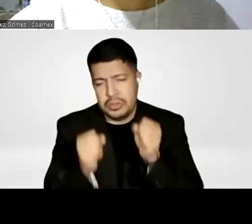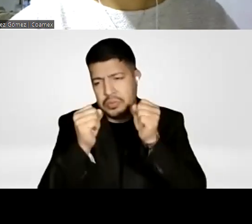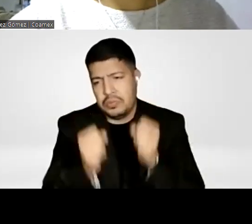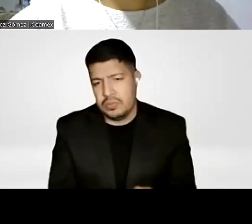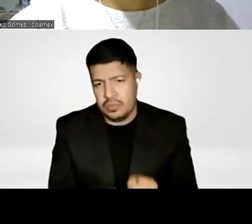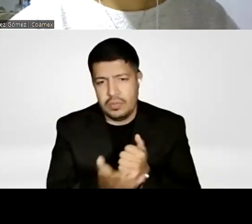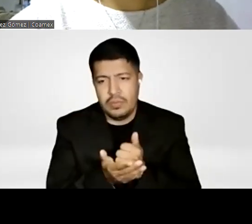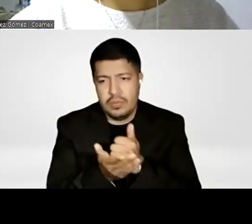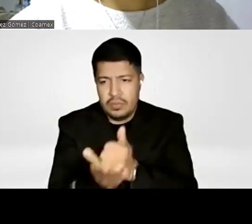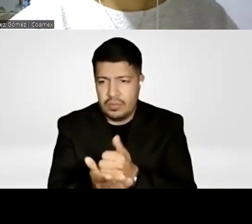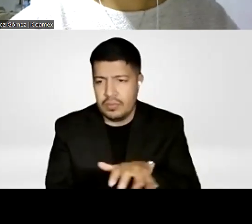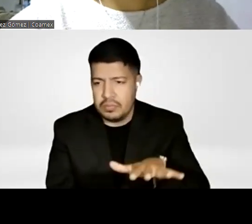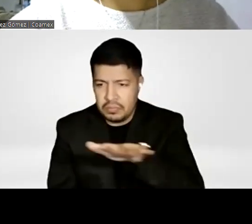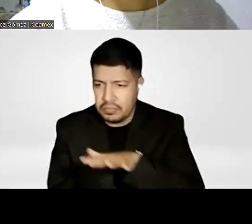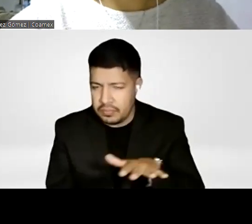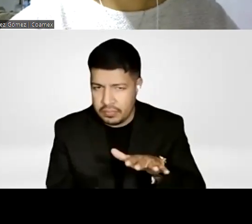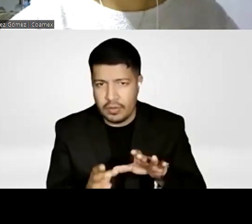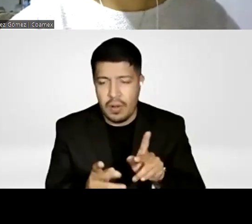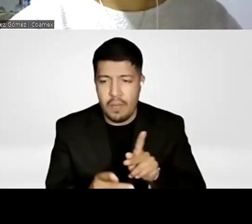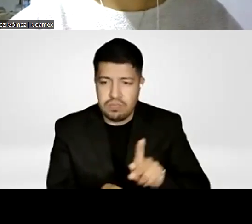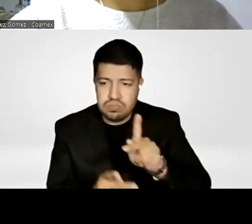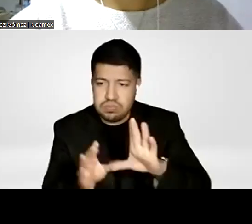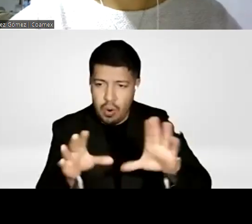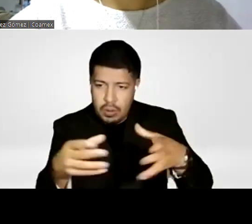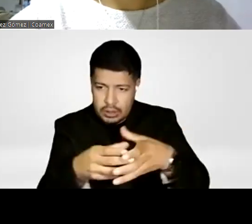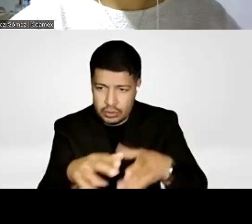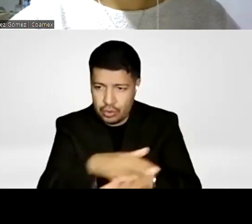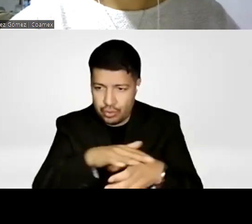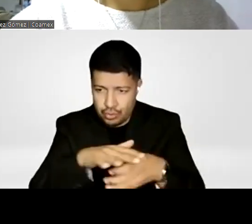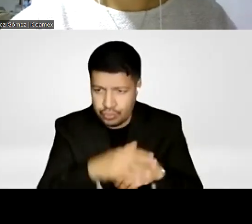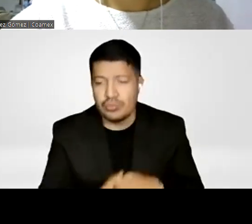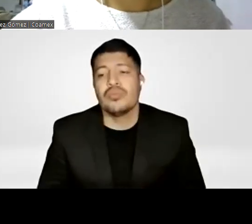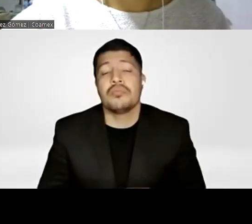ayudar mucho a nuestra población. Eh,